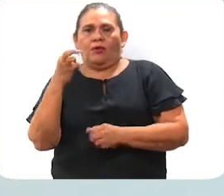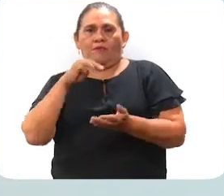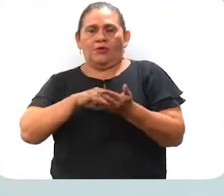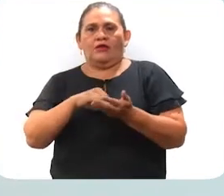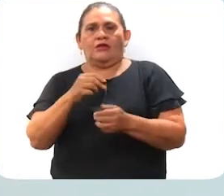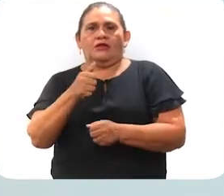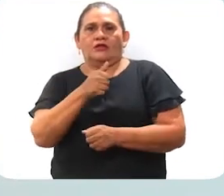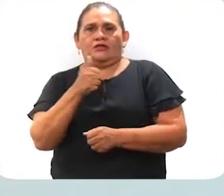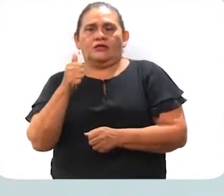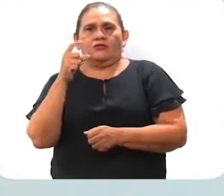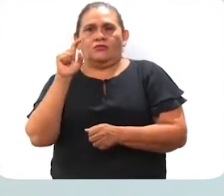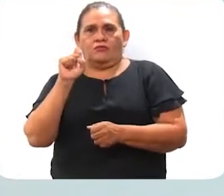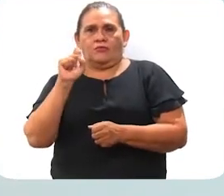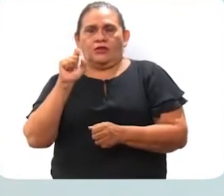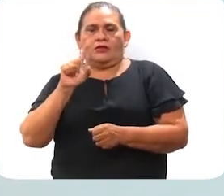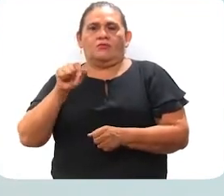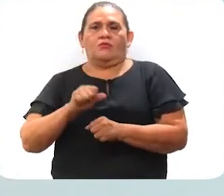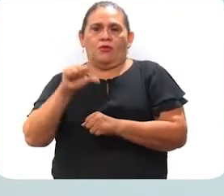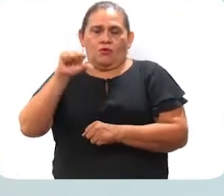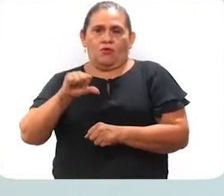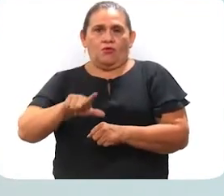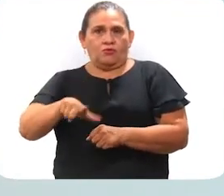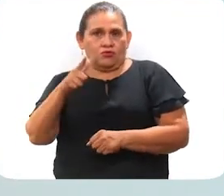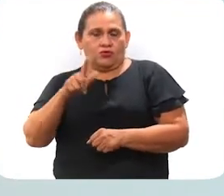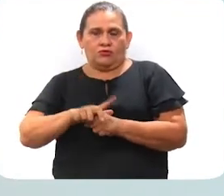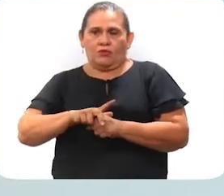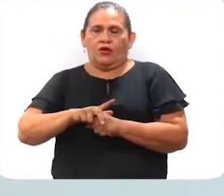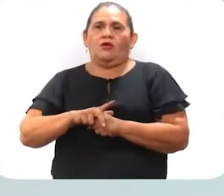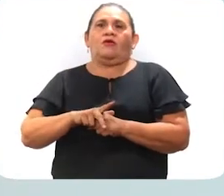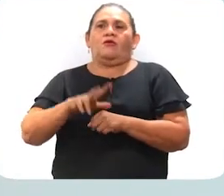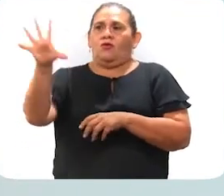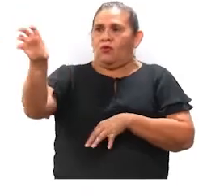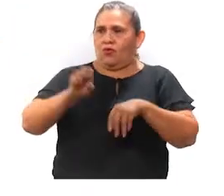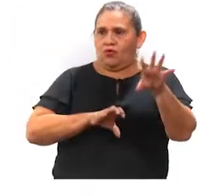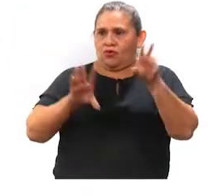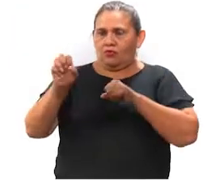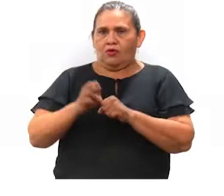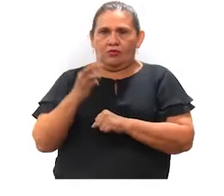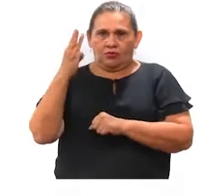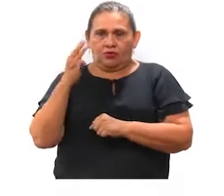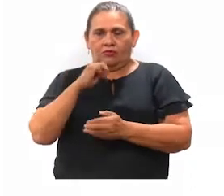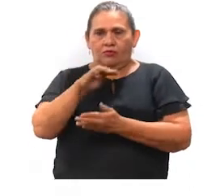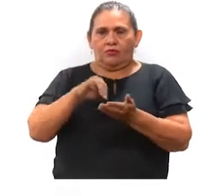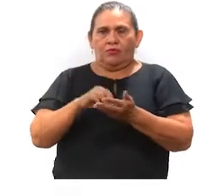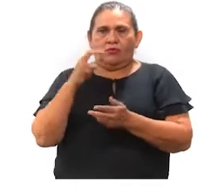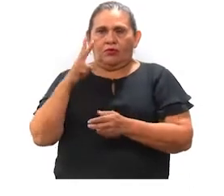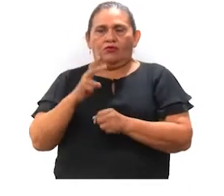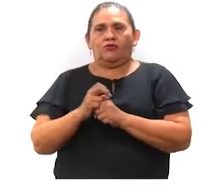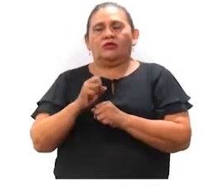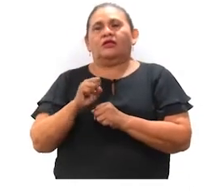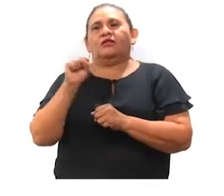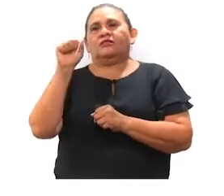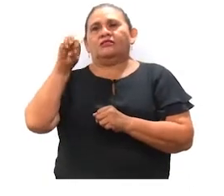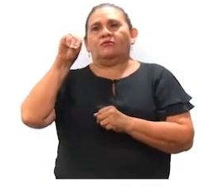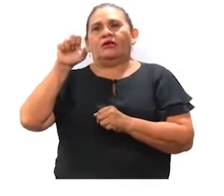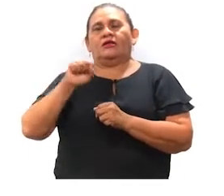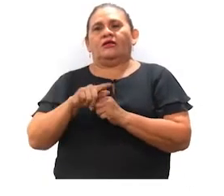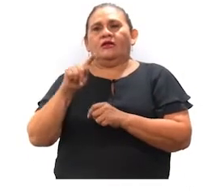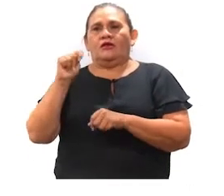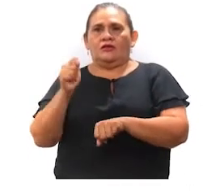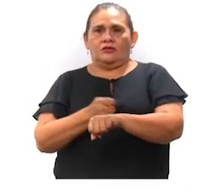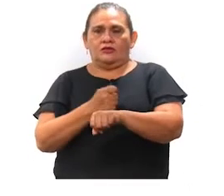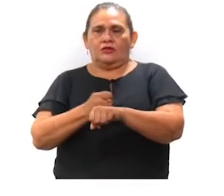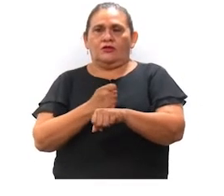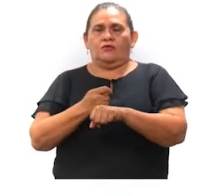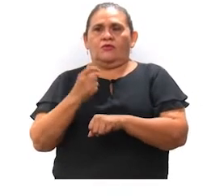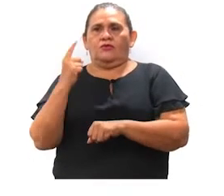109.620. Hoy se detectaron 12 nuevos contagios de coronavirus, 3 en Mérida, 2 en Samajil, Ticul, Tizimín y 1